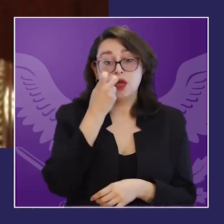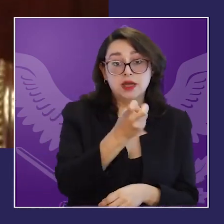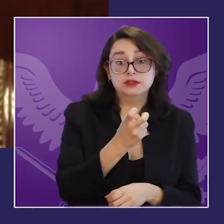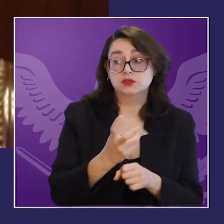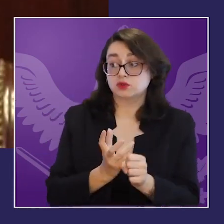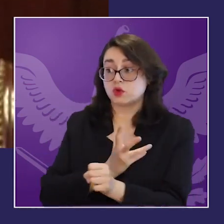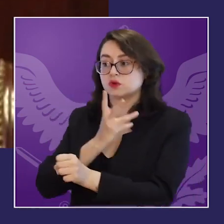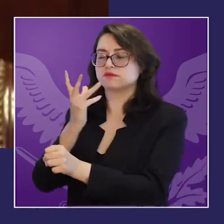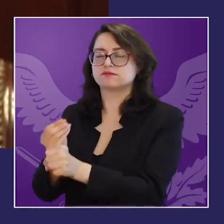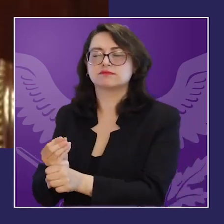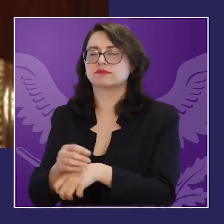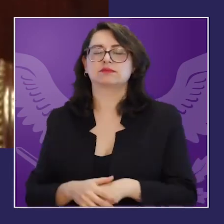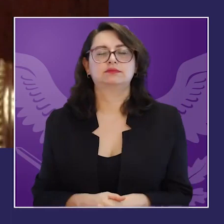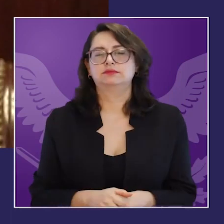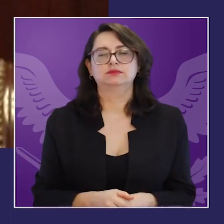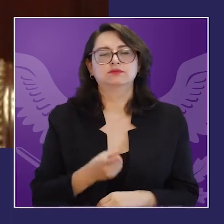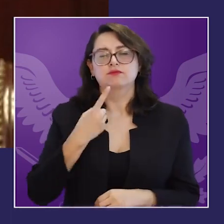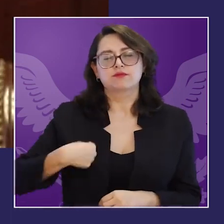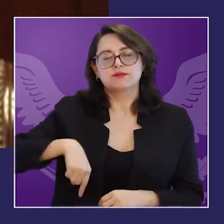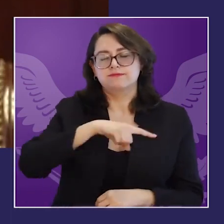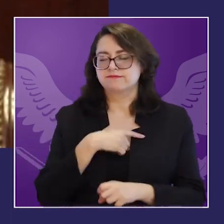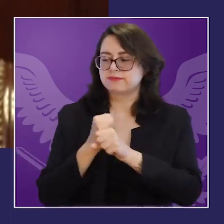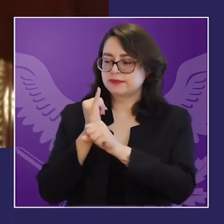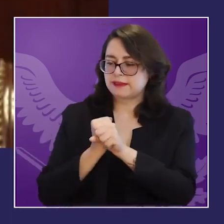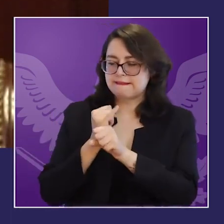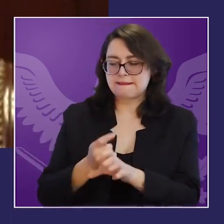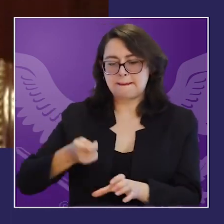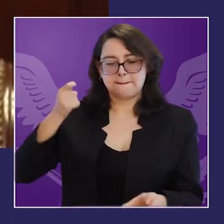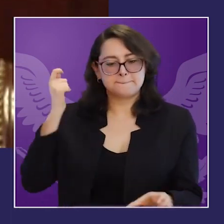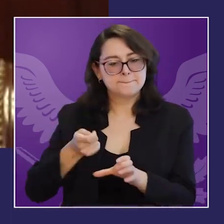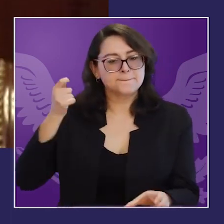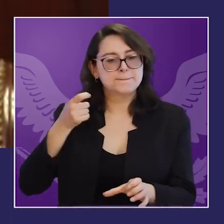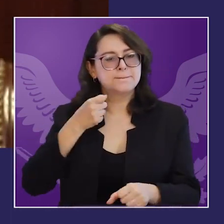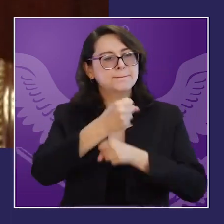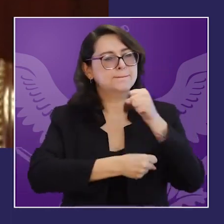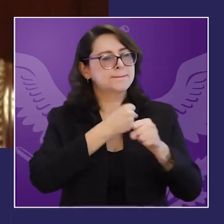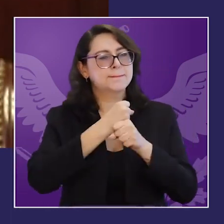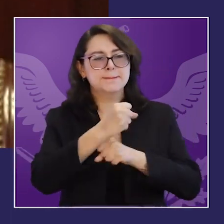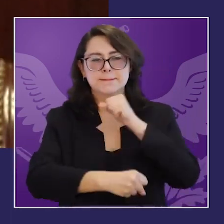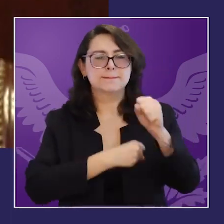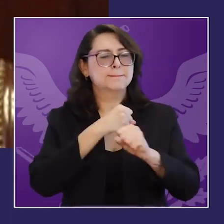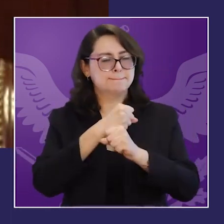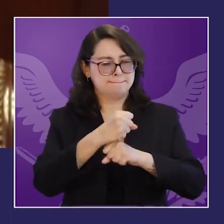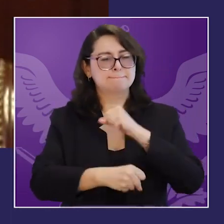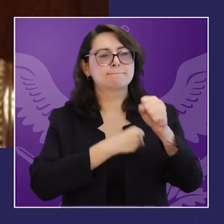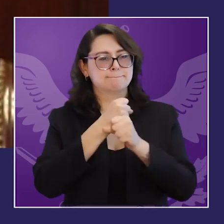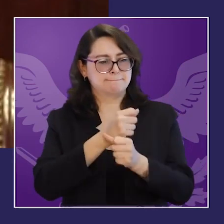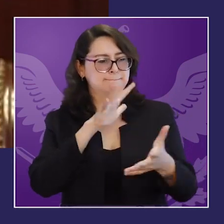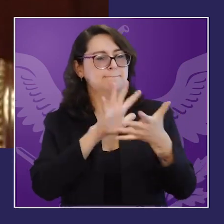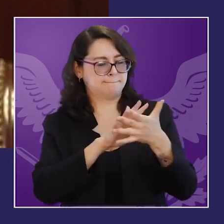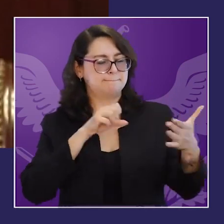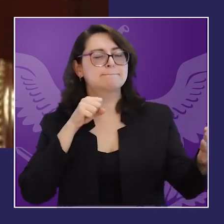hemos estudiado sentencias de penas muy altas, pero donde el discurso, la narrativa de